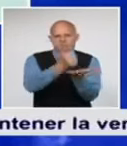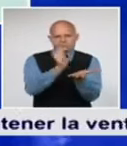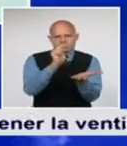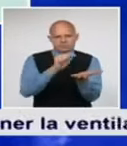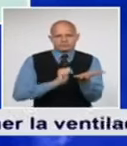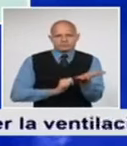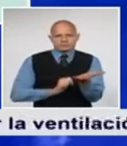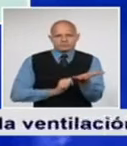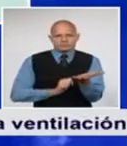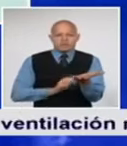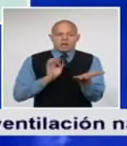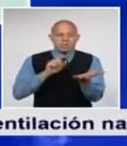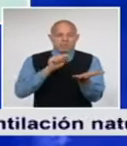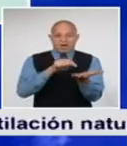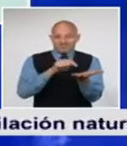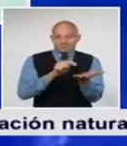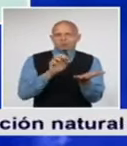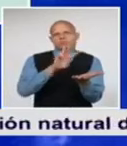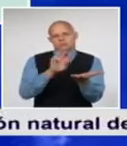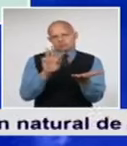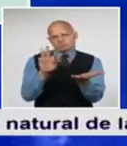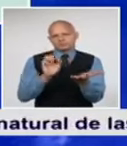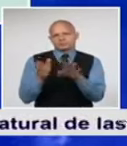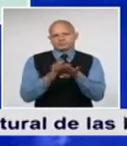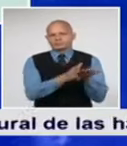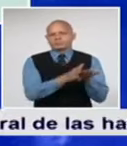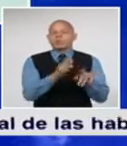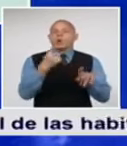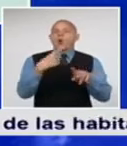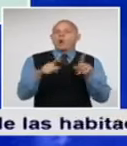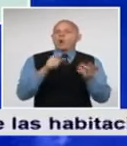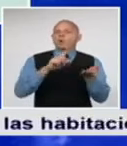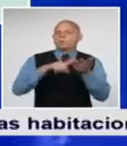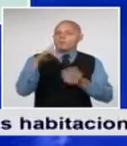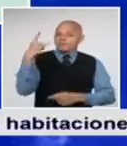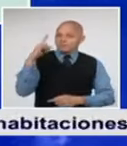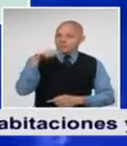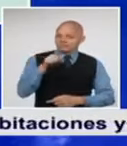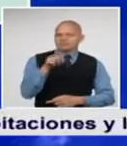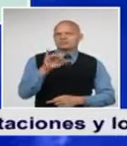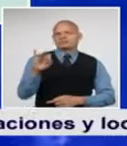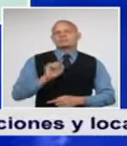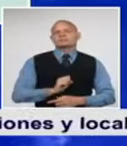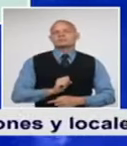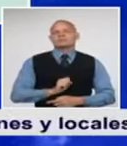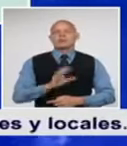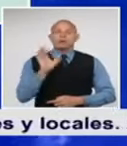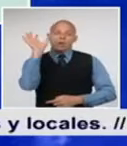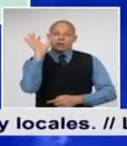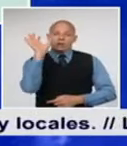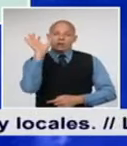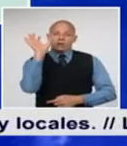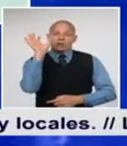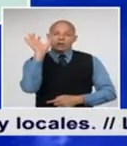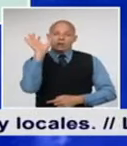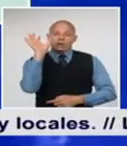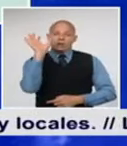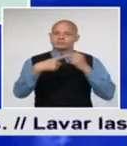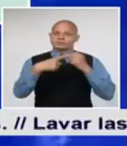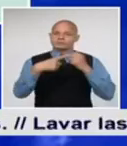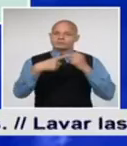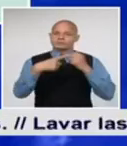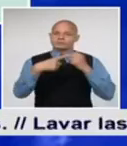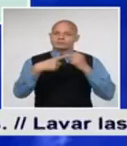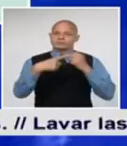de Cuba con 33, Palma Soriano 17, Mella 5, Contramaestre 4, Tercer